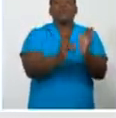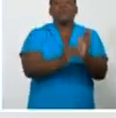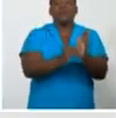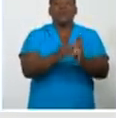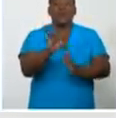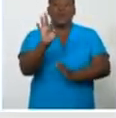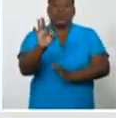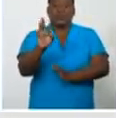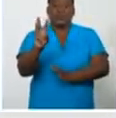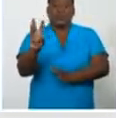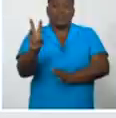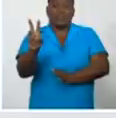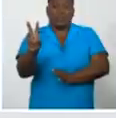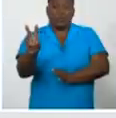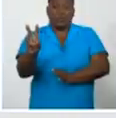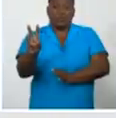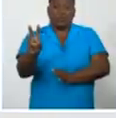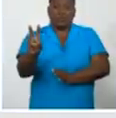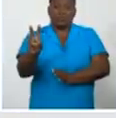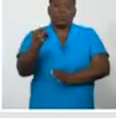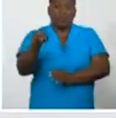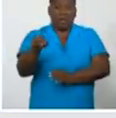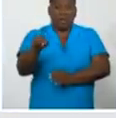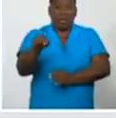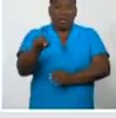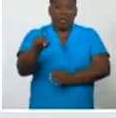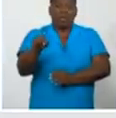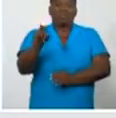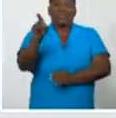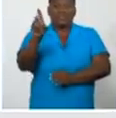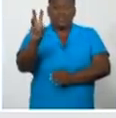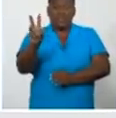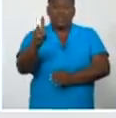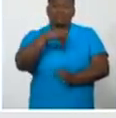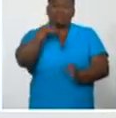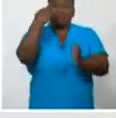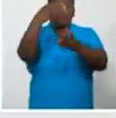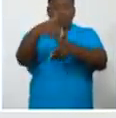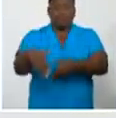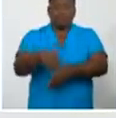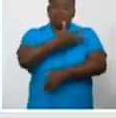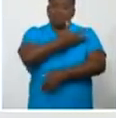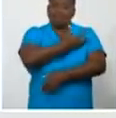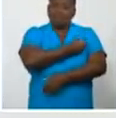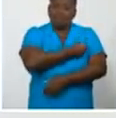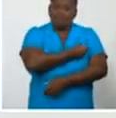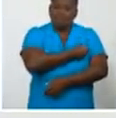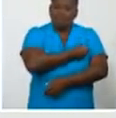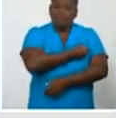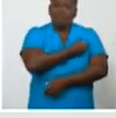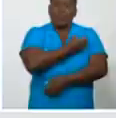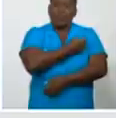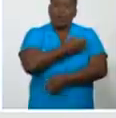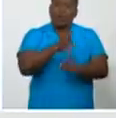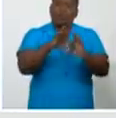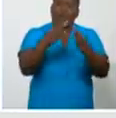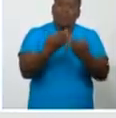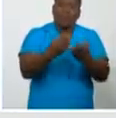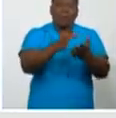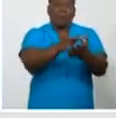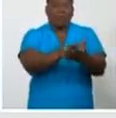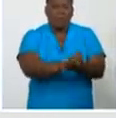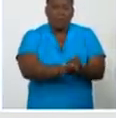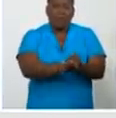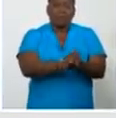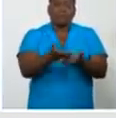4.832. Con los 13 fallecidos que lamentamos, dimos las condolencias hoy, ocurrieron en nuestro